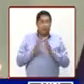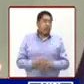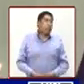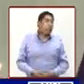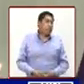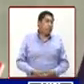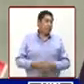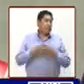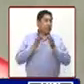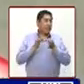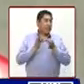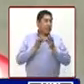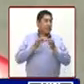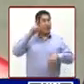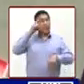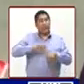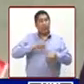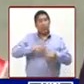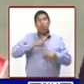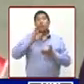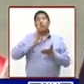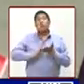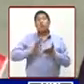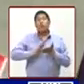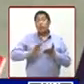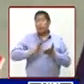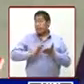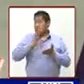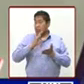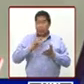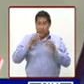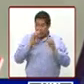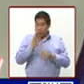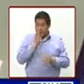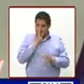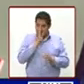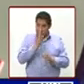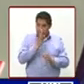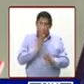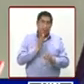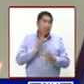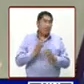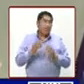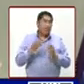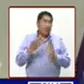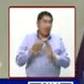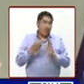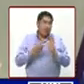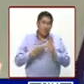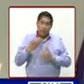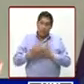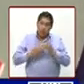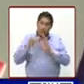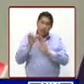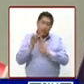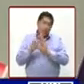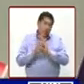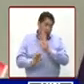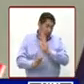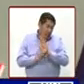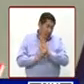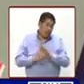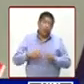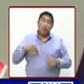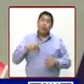que debemos hacer es ajustar los tiempos y permitir que en estricto apego al Código de Procedimiento Constitucional,